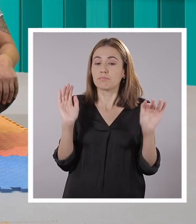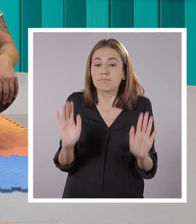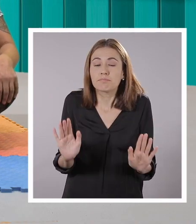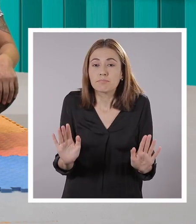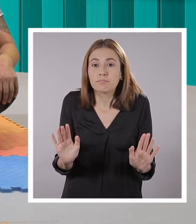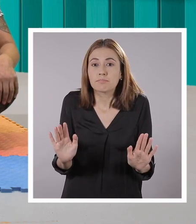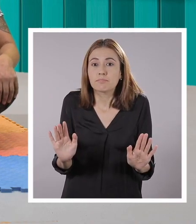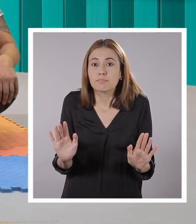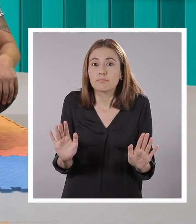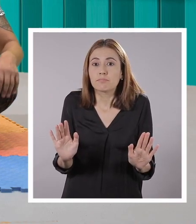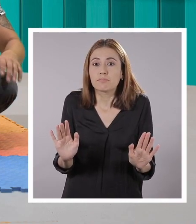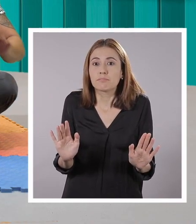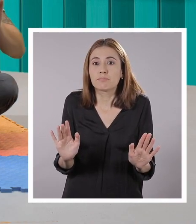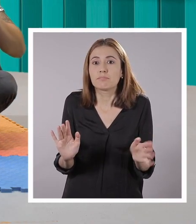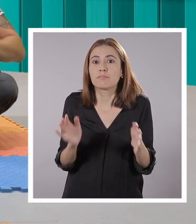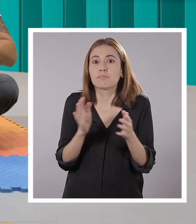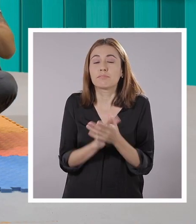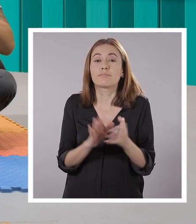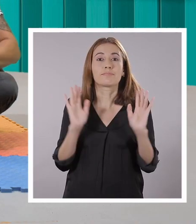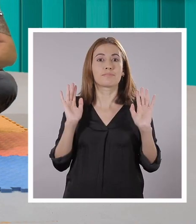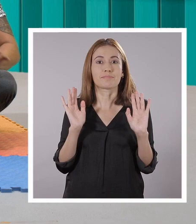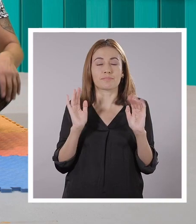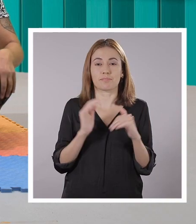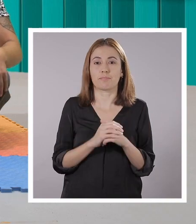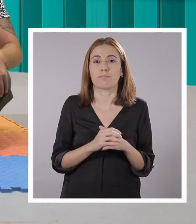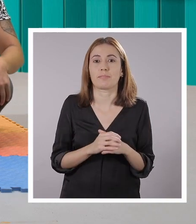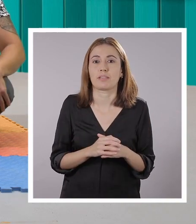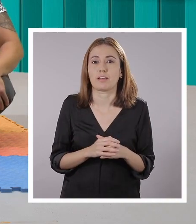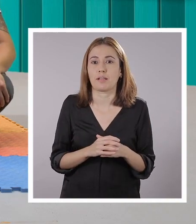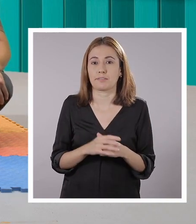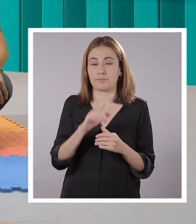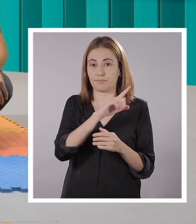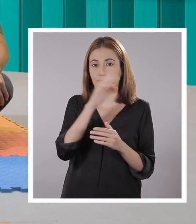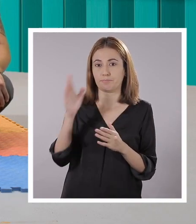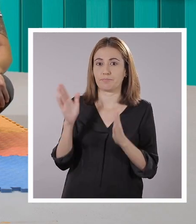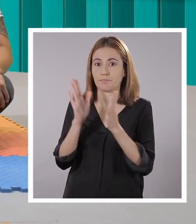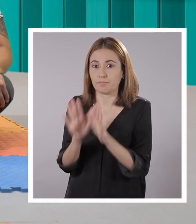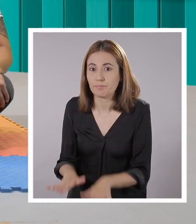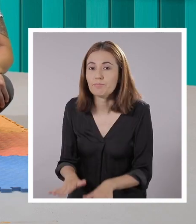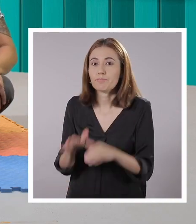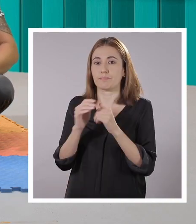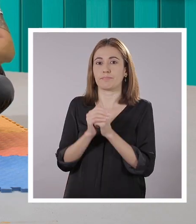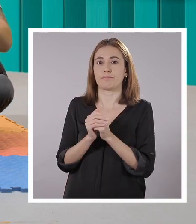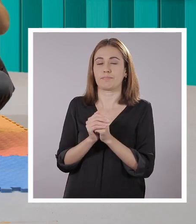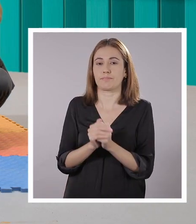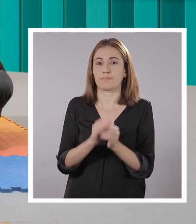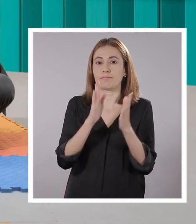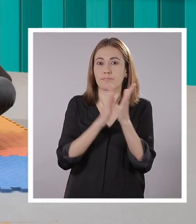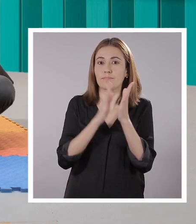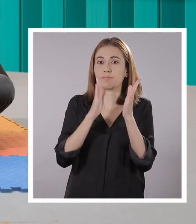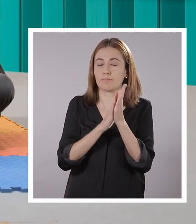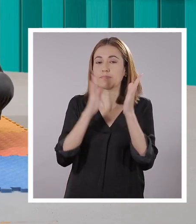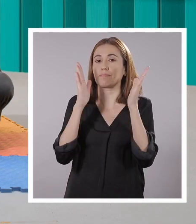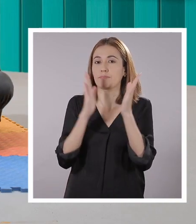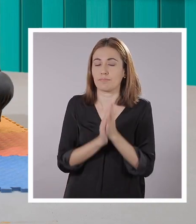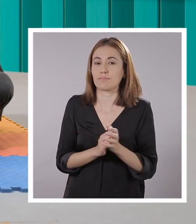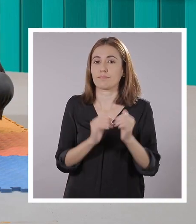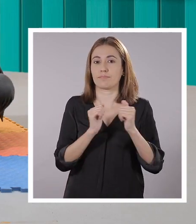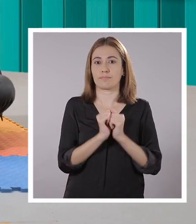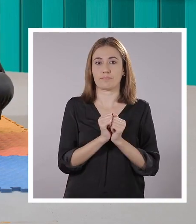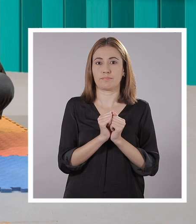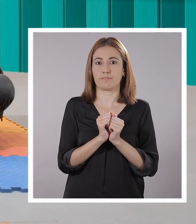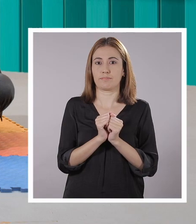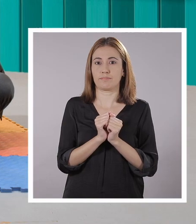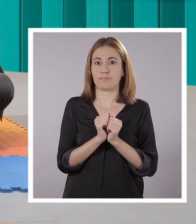ser un vacío. Un silencio. O sea, un silencio ya. Repasemos, ¿ok? Repasemos. A ver, vamos. Un golpe.